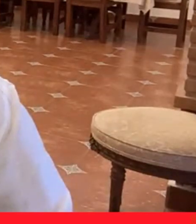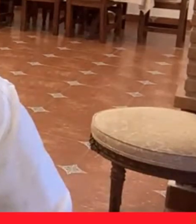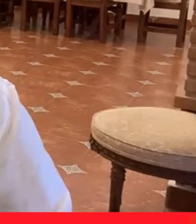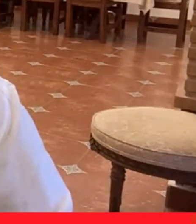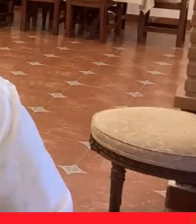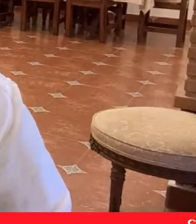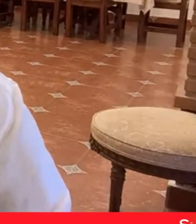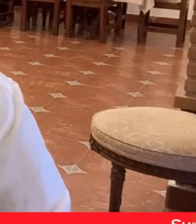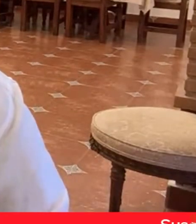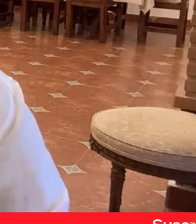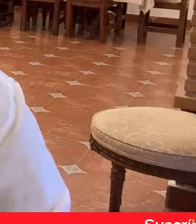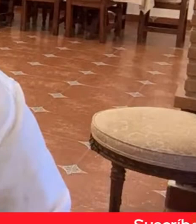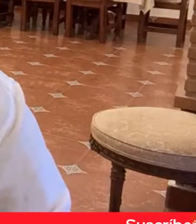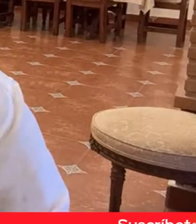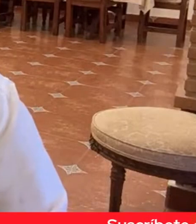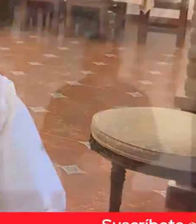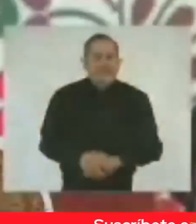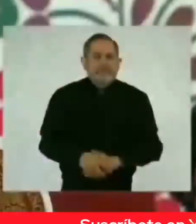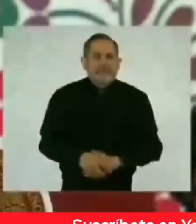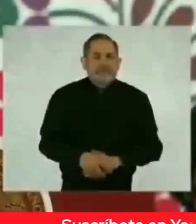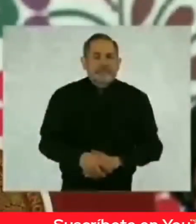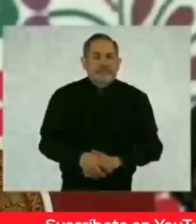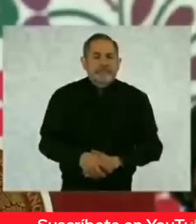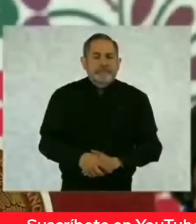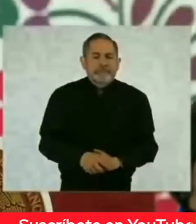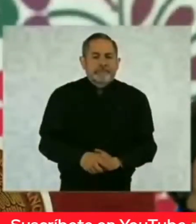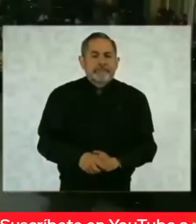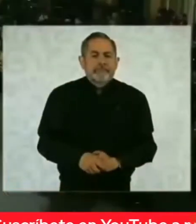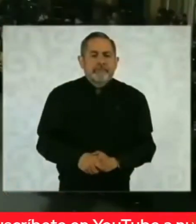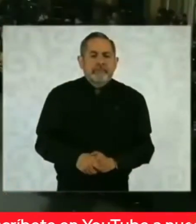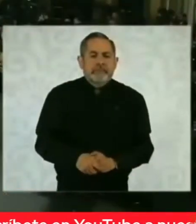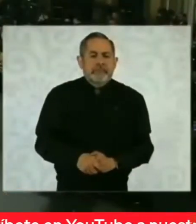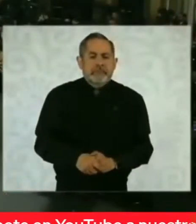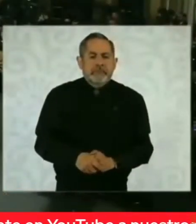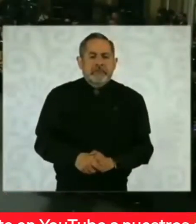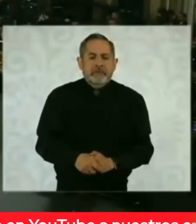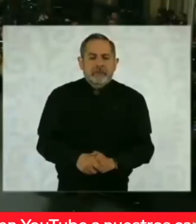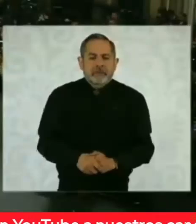Sheinbaum. Esto fue lo que ocurrió en Palacio Nacional.